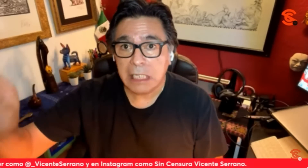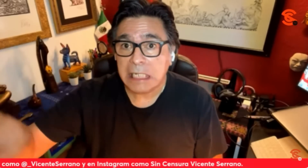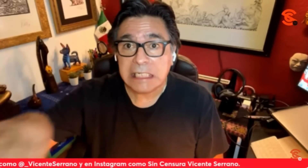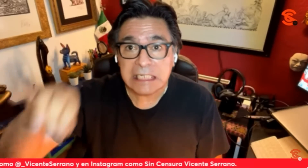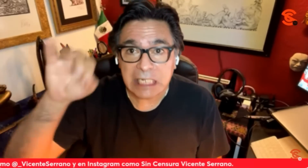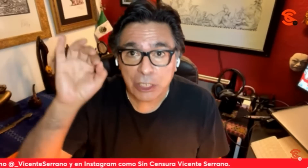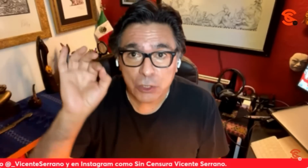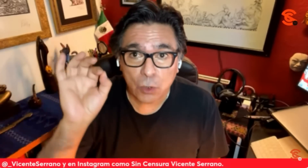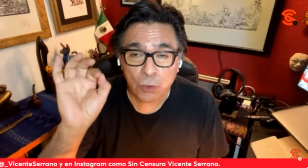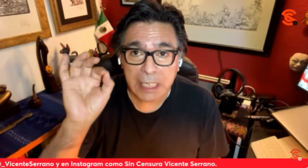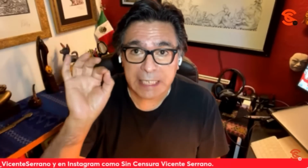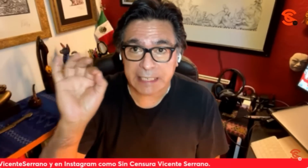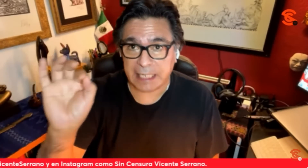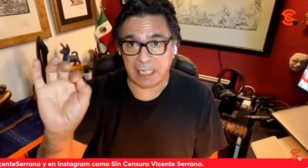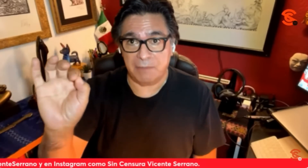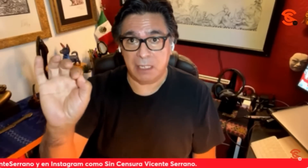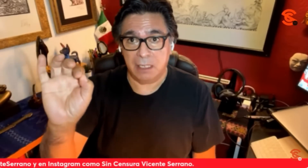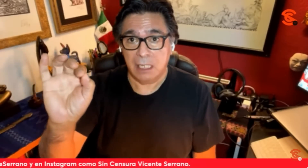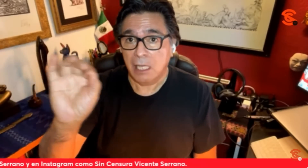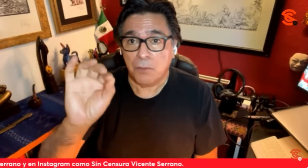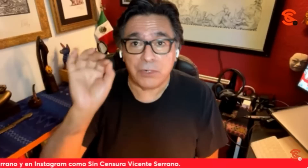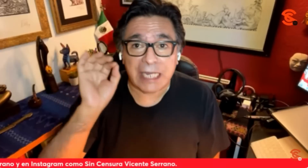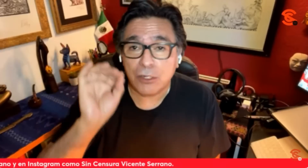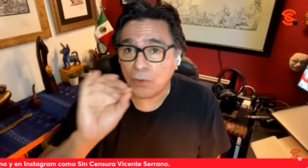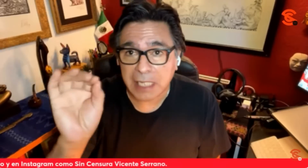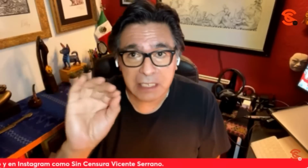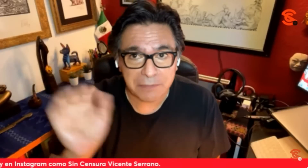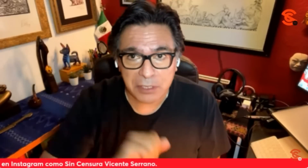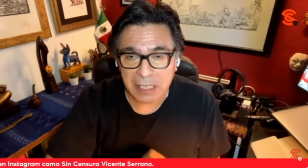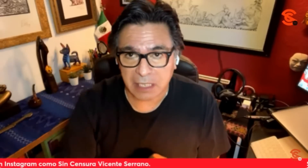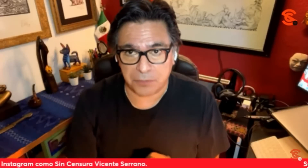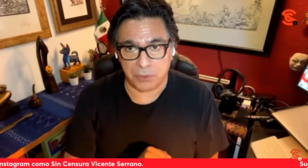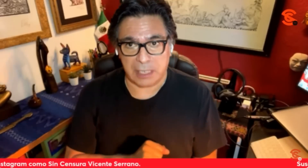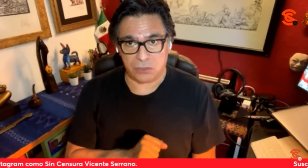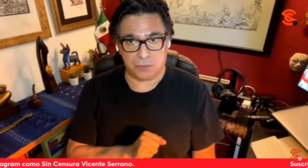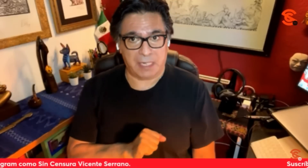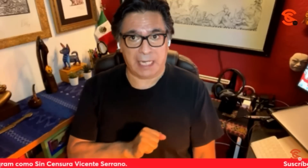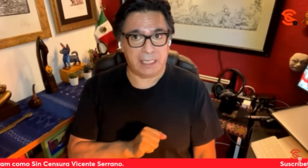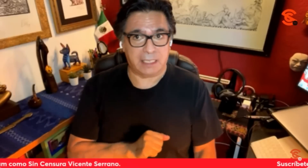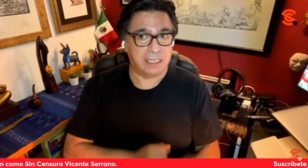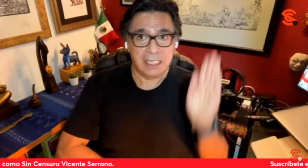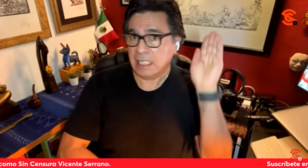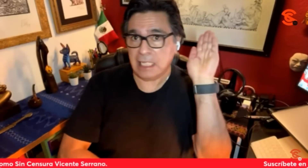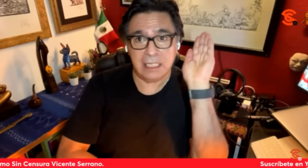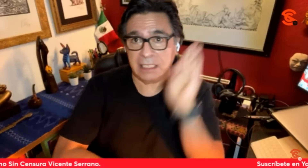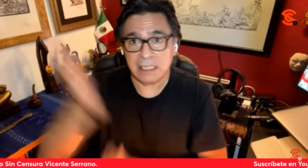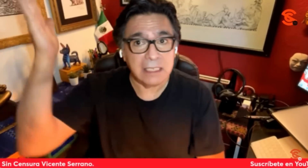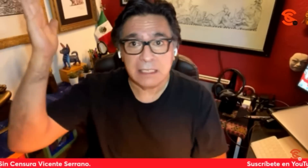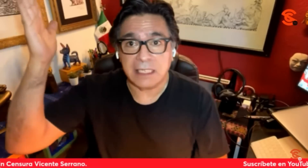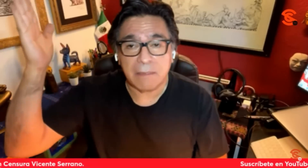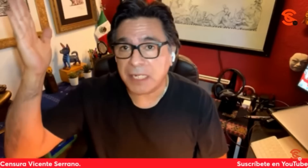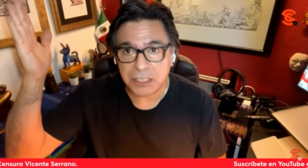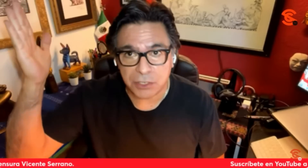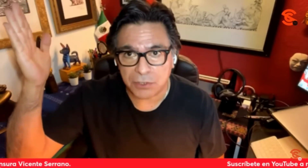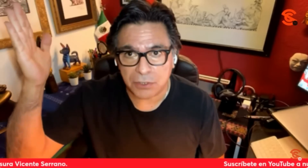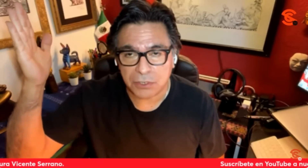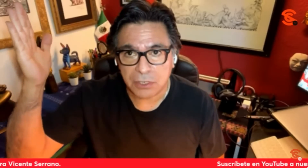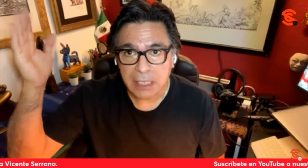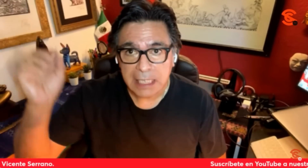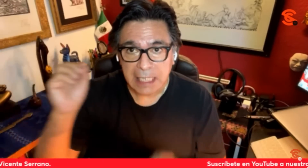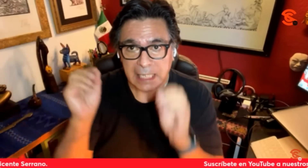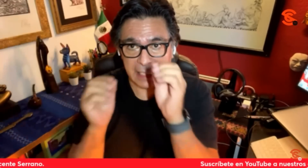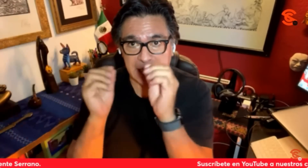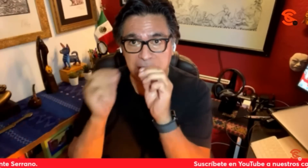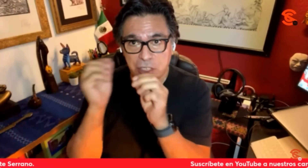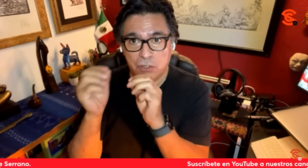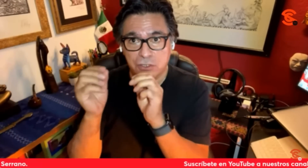me voy. Ni se les ocurre rezarme porque no voy a responder a sus plegarias. Y desapareció